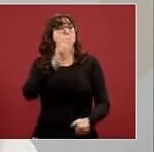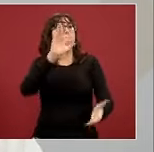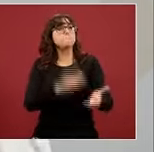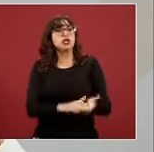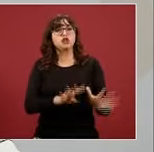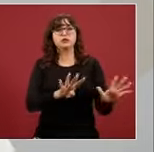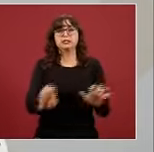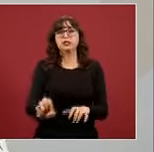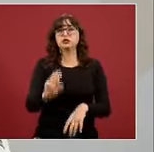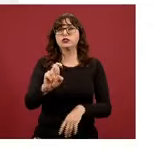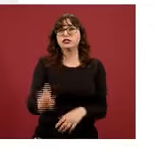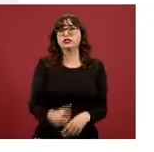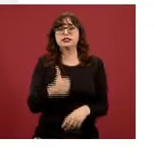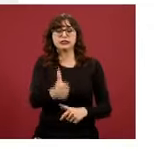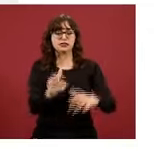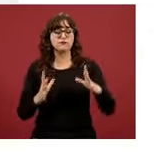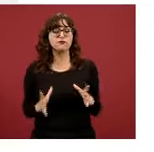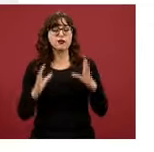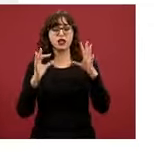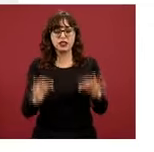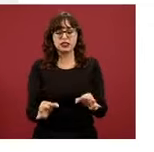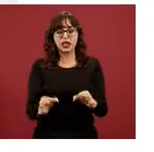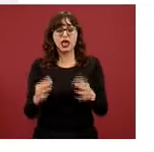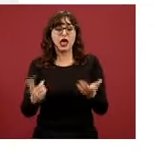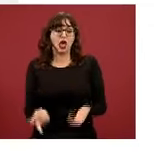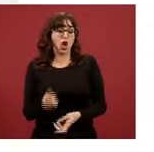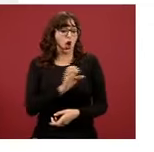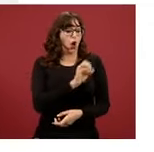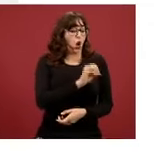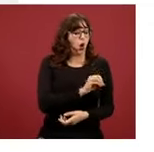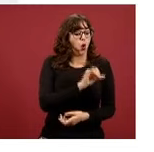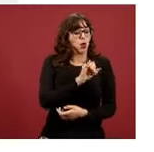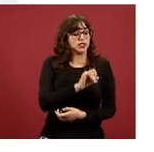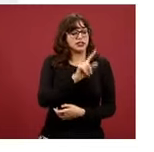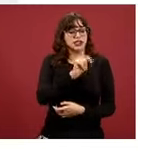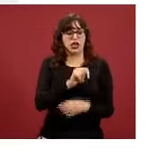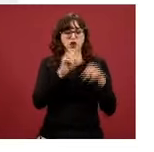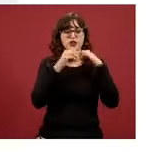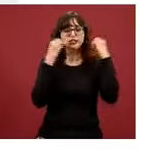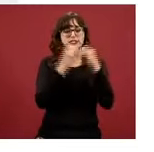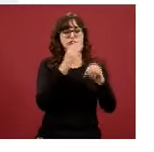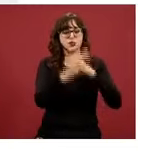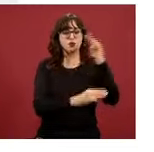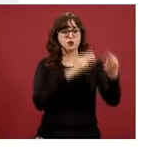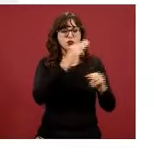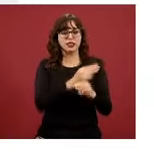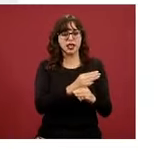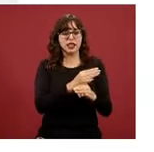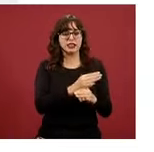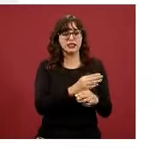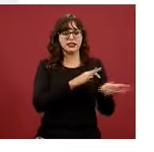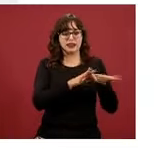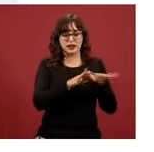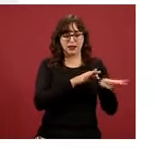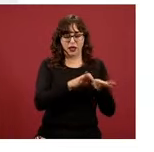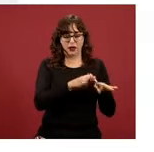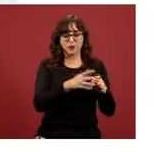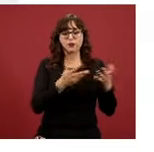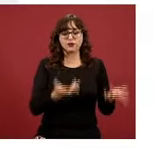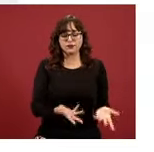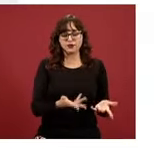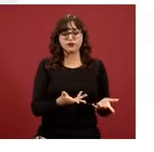todos los países integrantes de la OIT, de la Organización Internacional de Trabajo, reconocieron a la